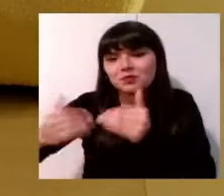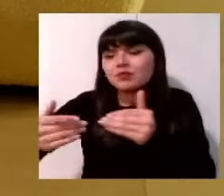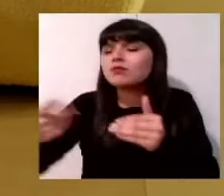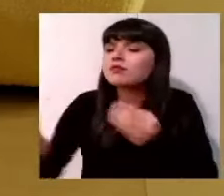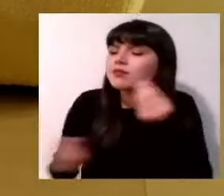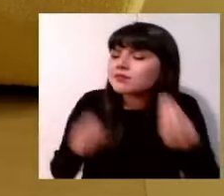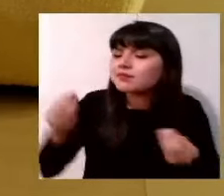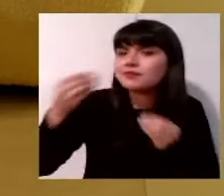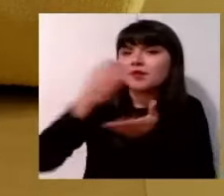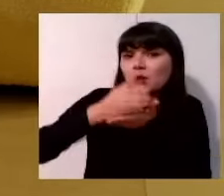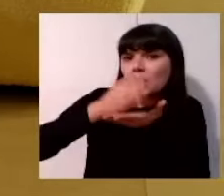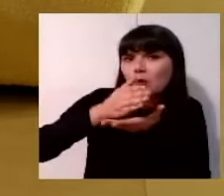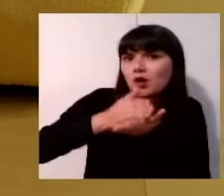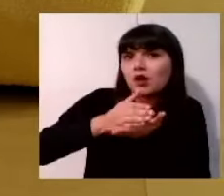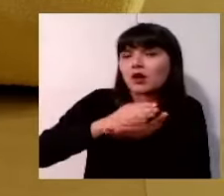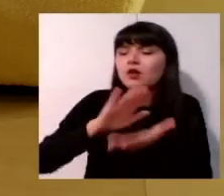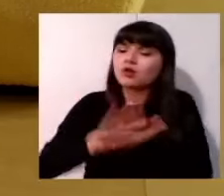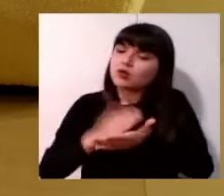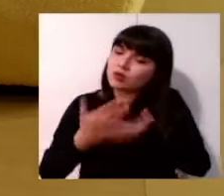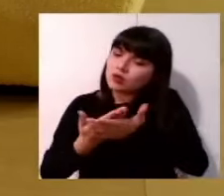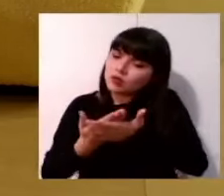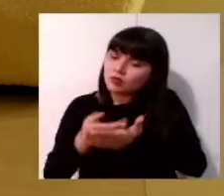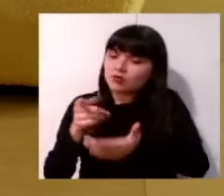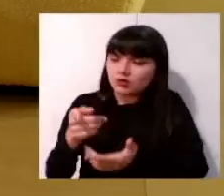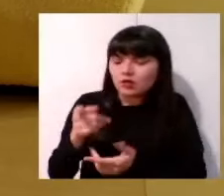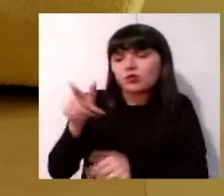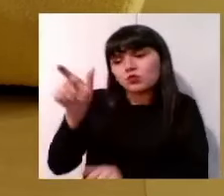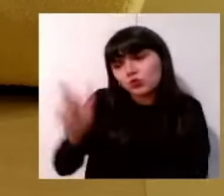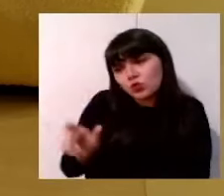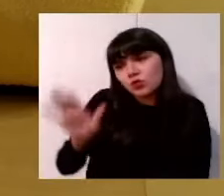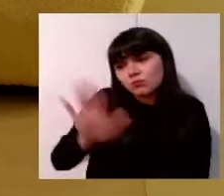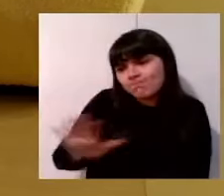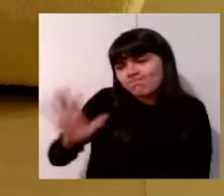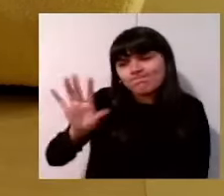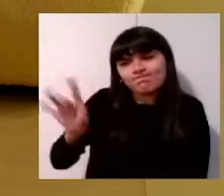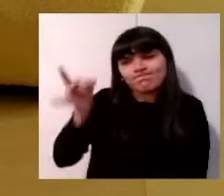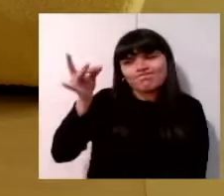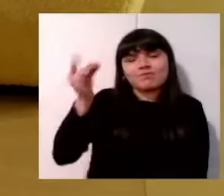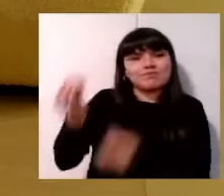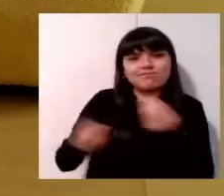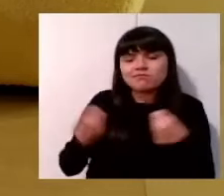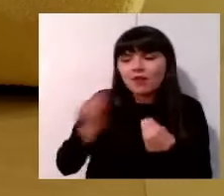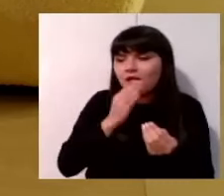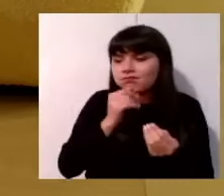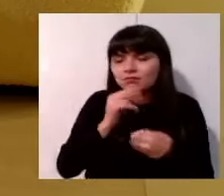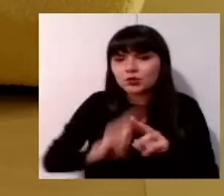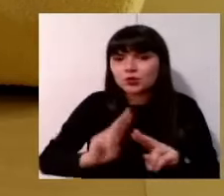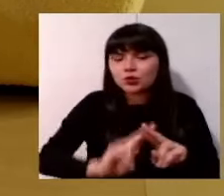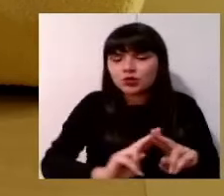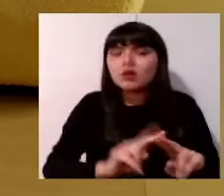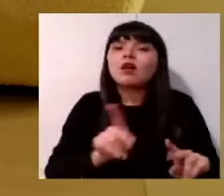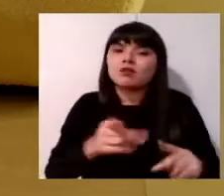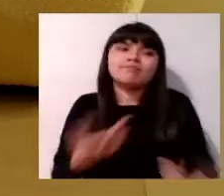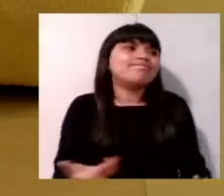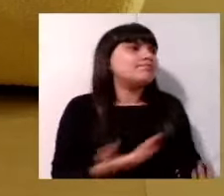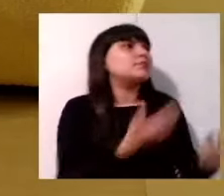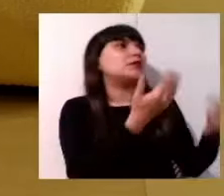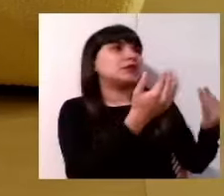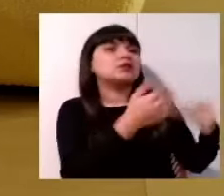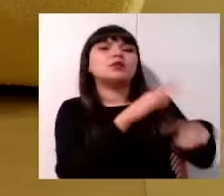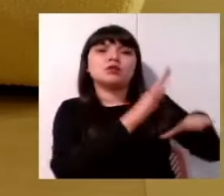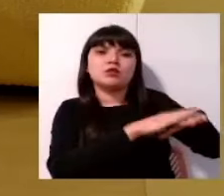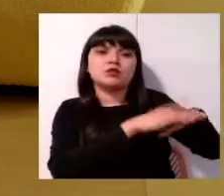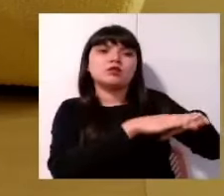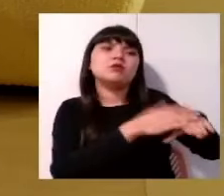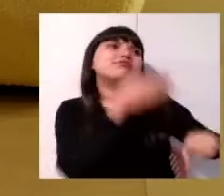casa, si uno viendo todo eso no puede solucionar el problema, hay que buscar el apoyo de un especialista en el área